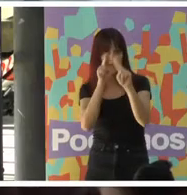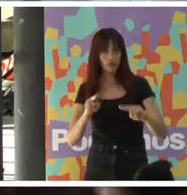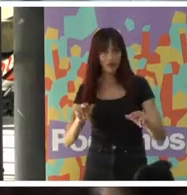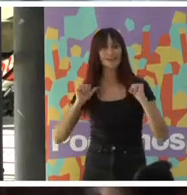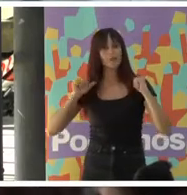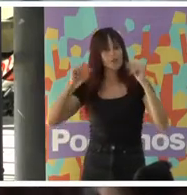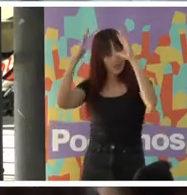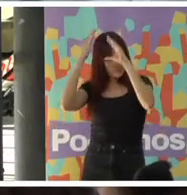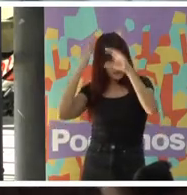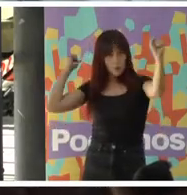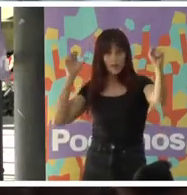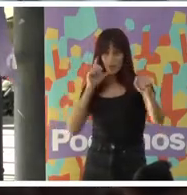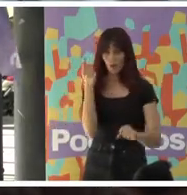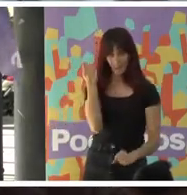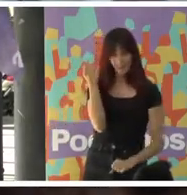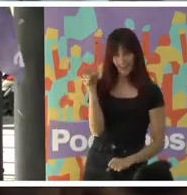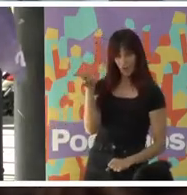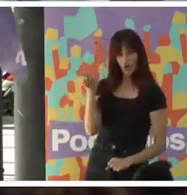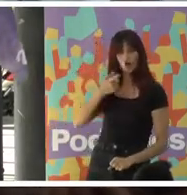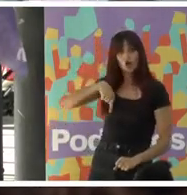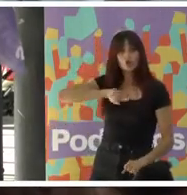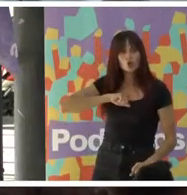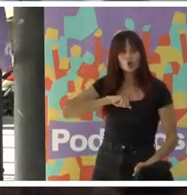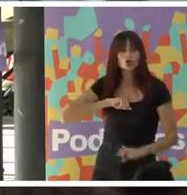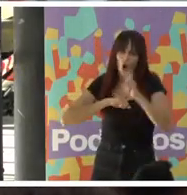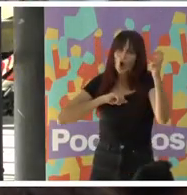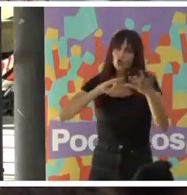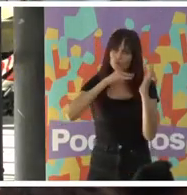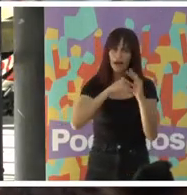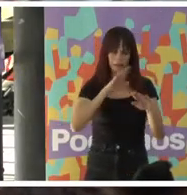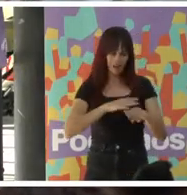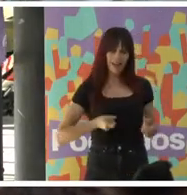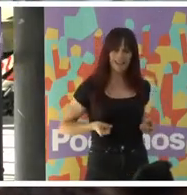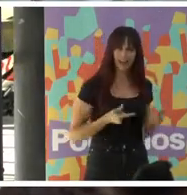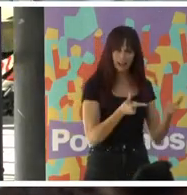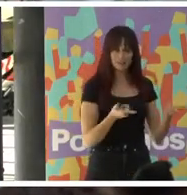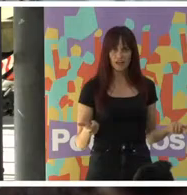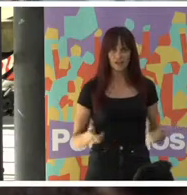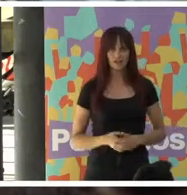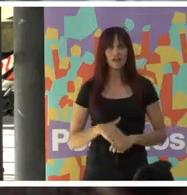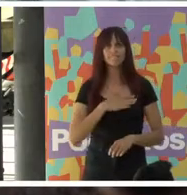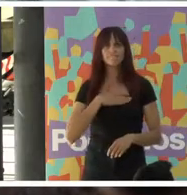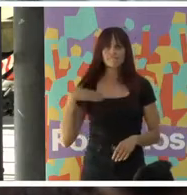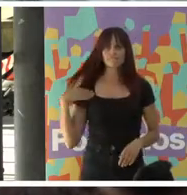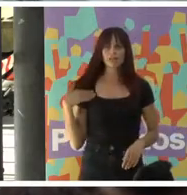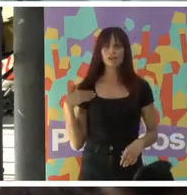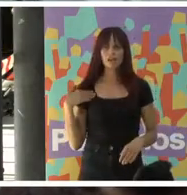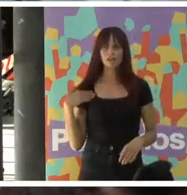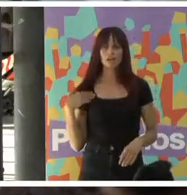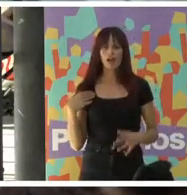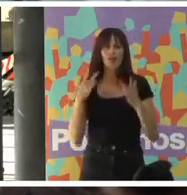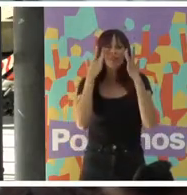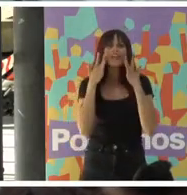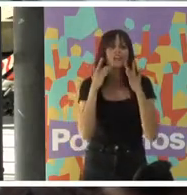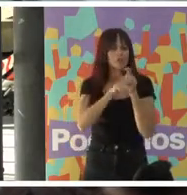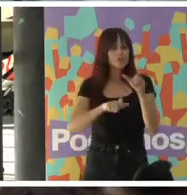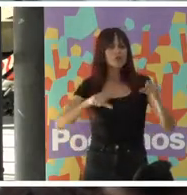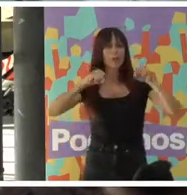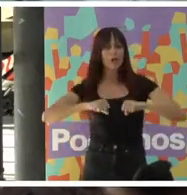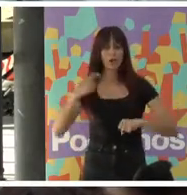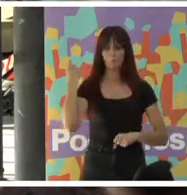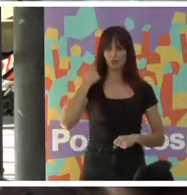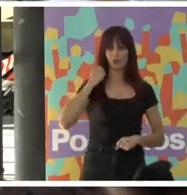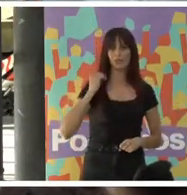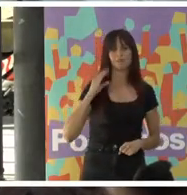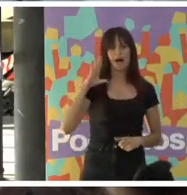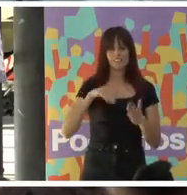la diplomacia, porque ese dinero, nosotros tenemos otros planes para gastarlo. Queremos darle dignidad a nuestros mayores subiendo las